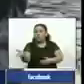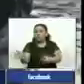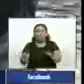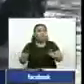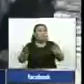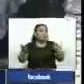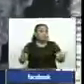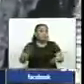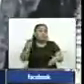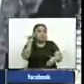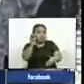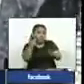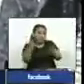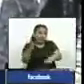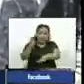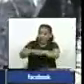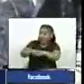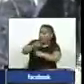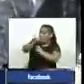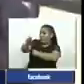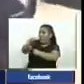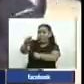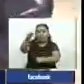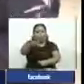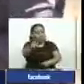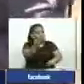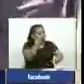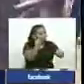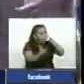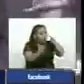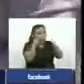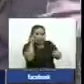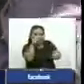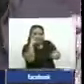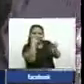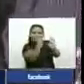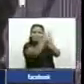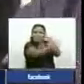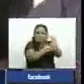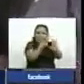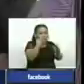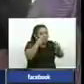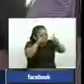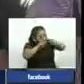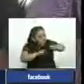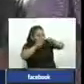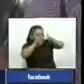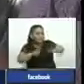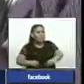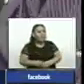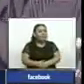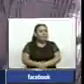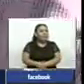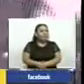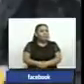Pues ante estas denuncias es que hoy se montó el operativo que ustedes tienen ahí en pantalla, de lo que estamos viendo en las imágenes.